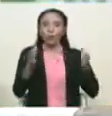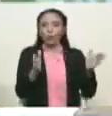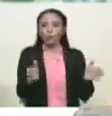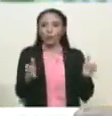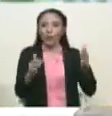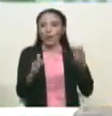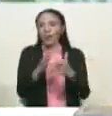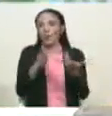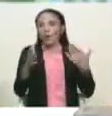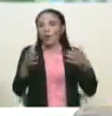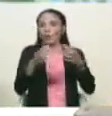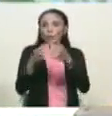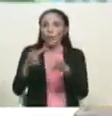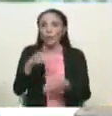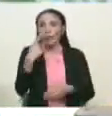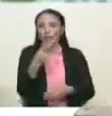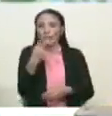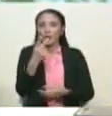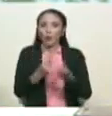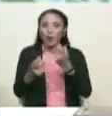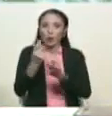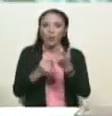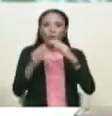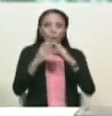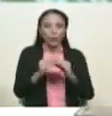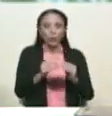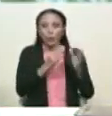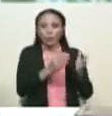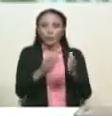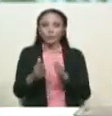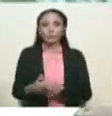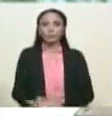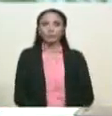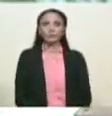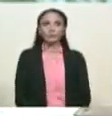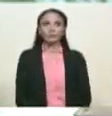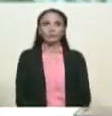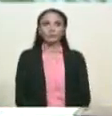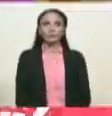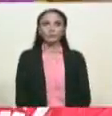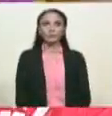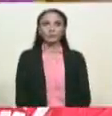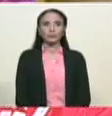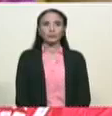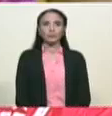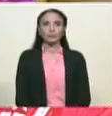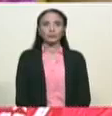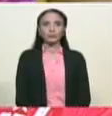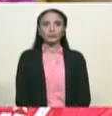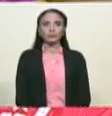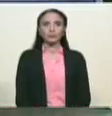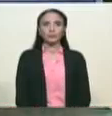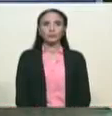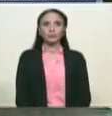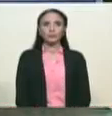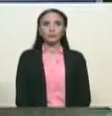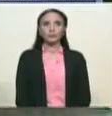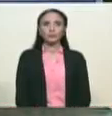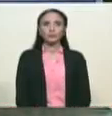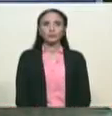de la dirección económica, en todos los campos de la lucha social. No, no nos